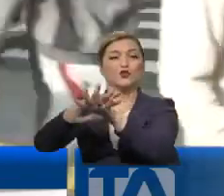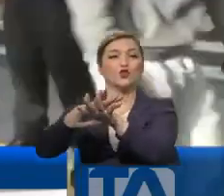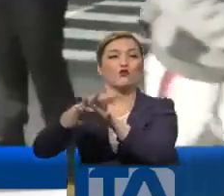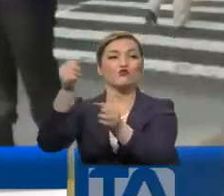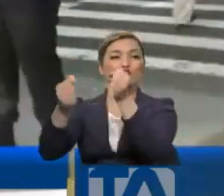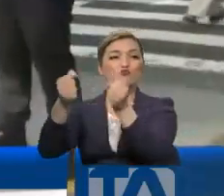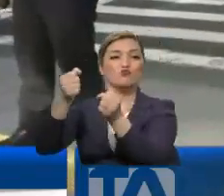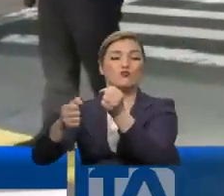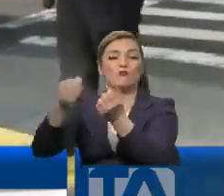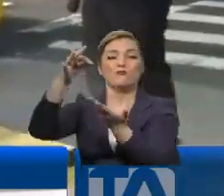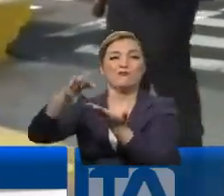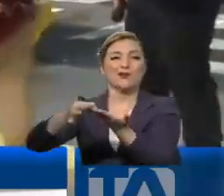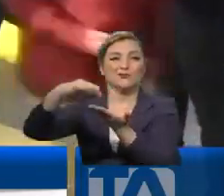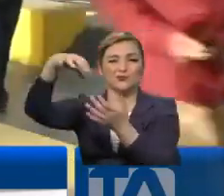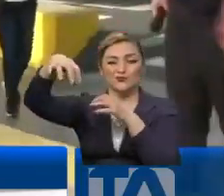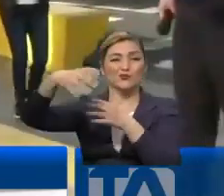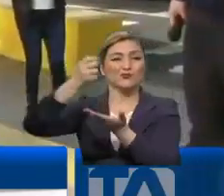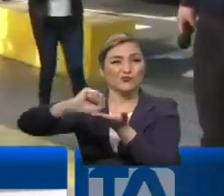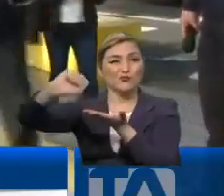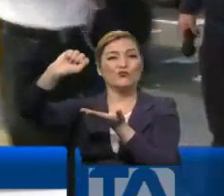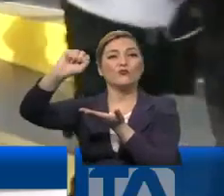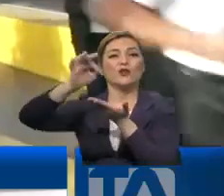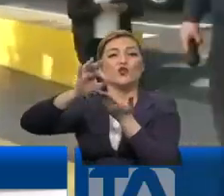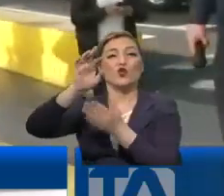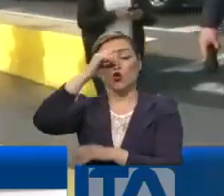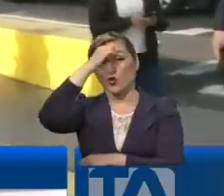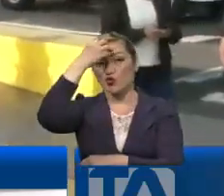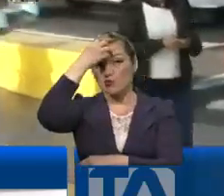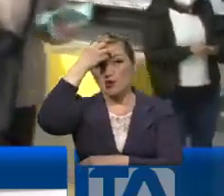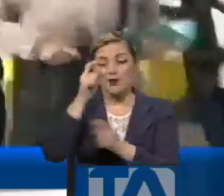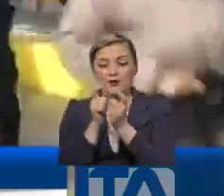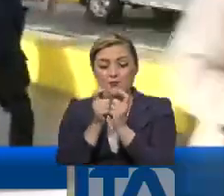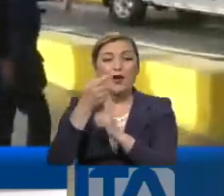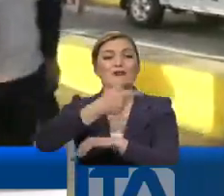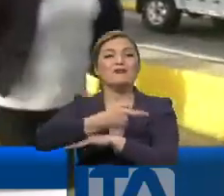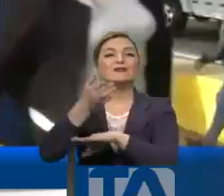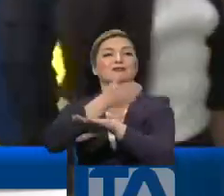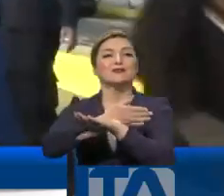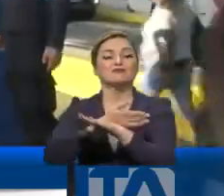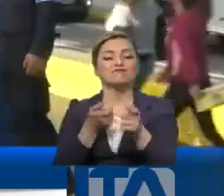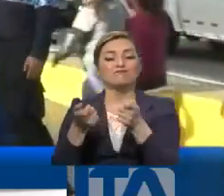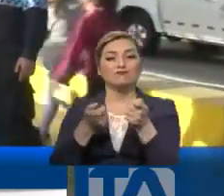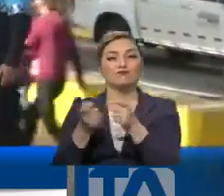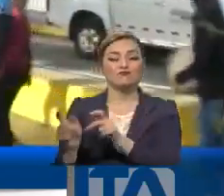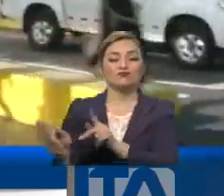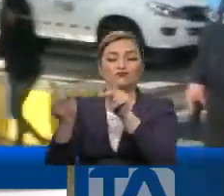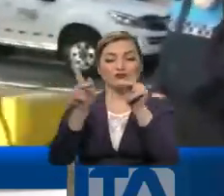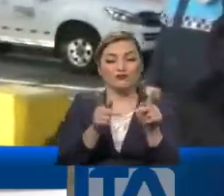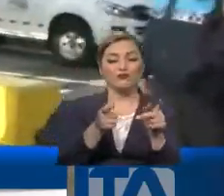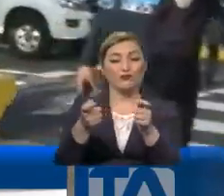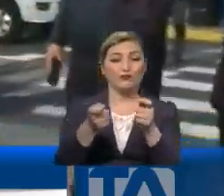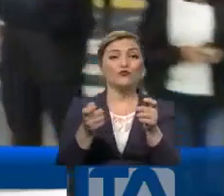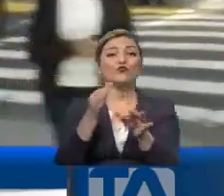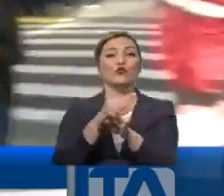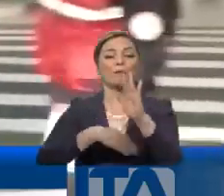digamos, con el cantón Rumiñahui. Lo que estamos haciendo es modificando, y lo hemos hecho ya desde días atrás, modificando la planificación operacional